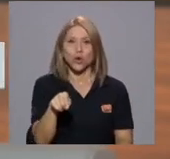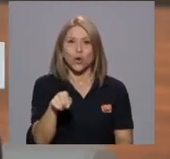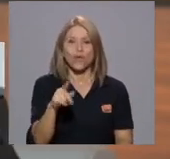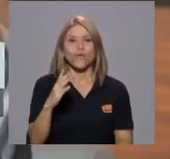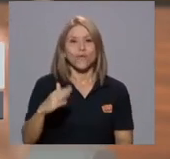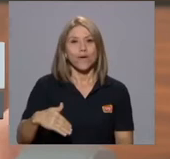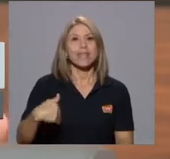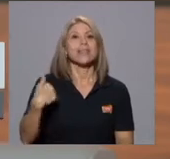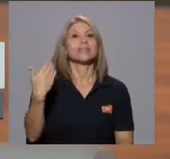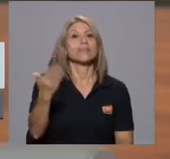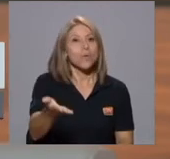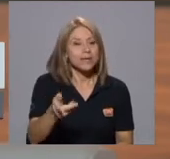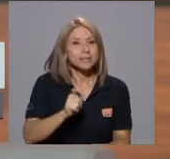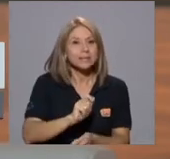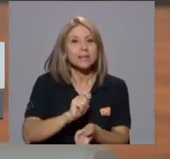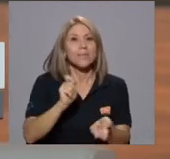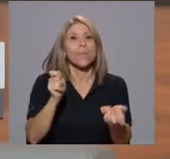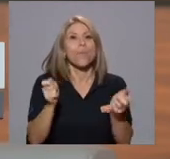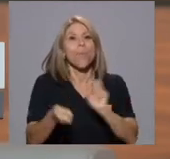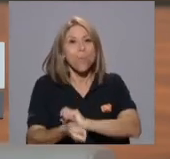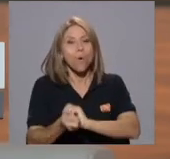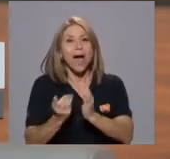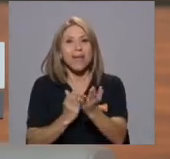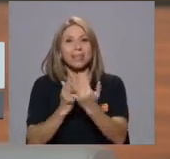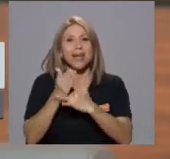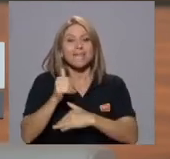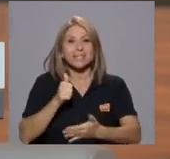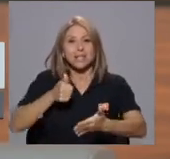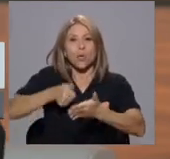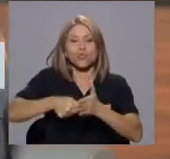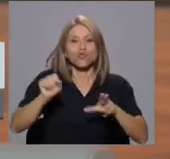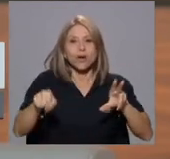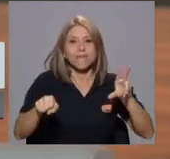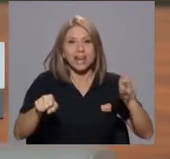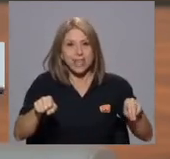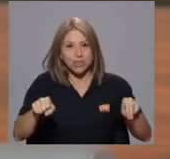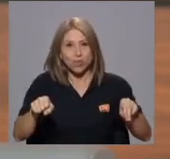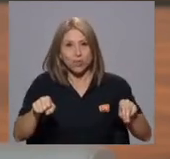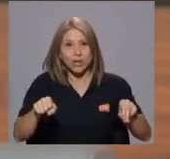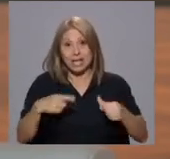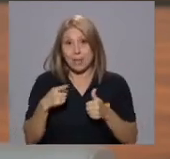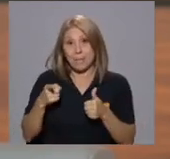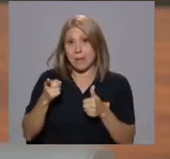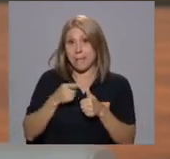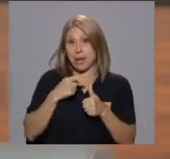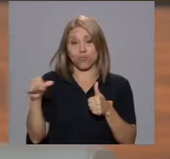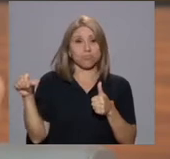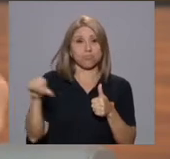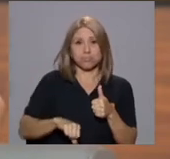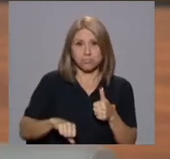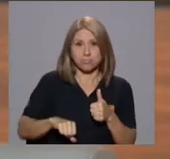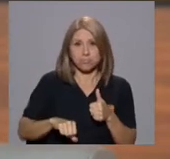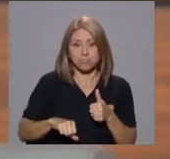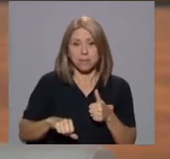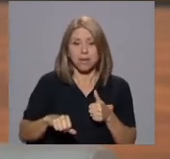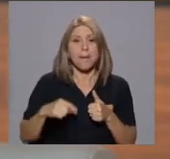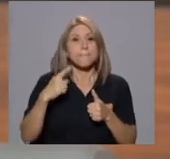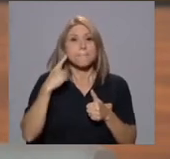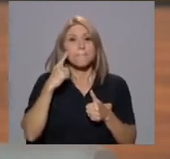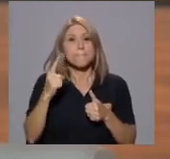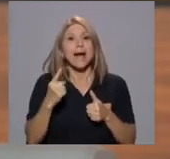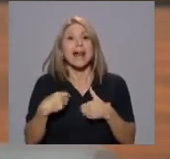después se modificó a través de un referendo que lo pierde en primera instancia para hacer la